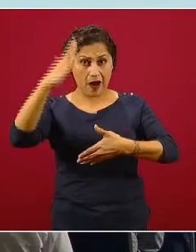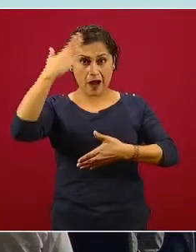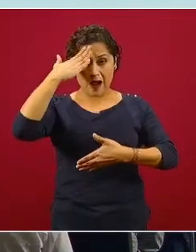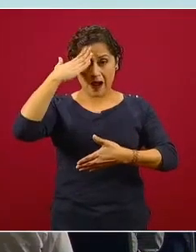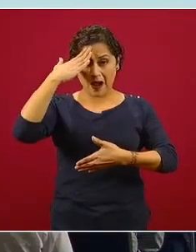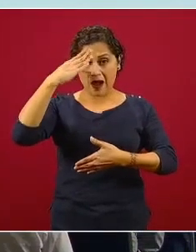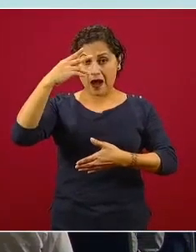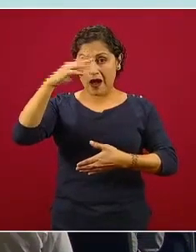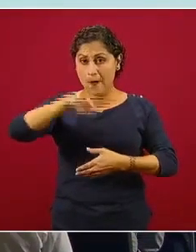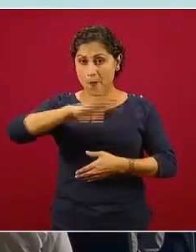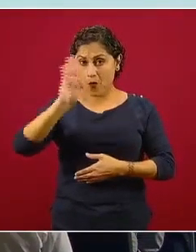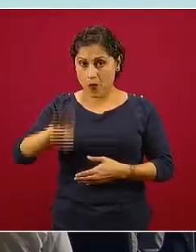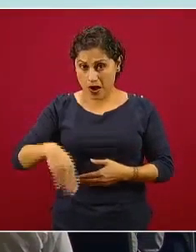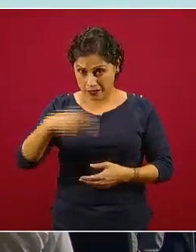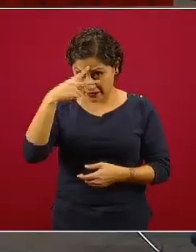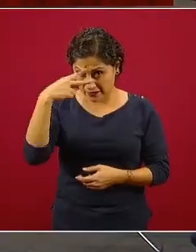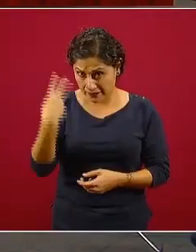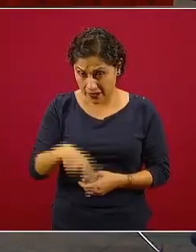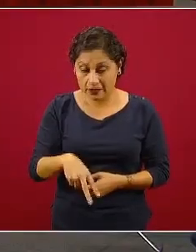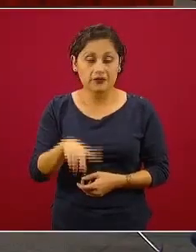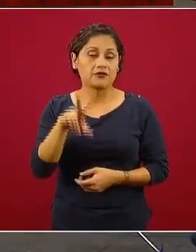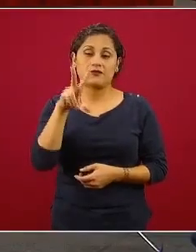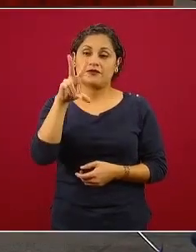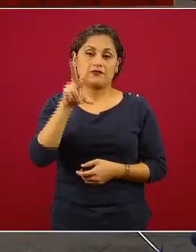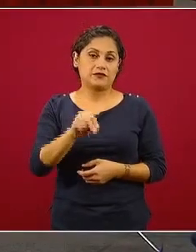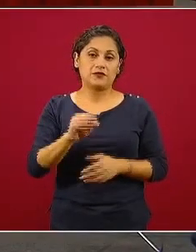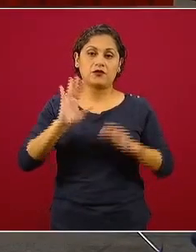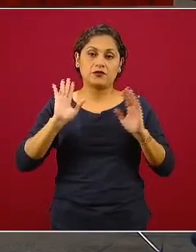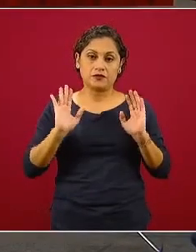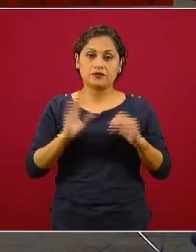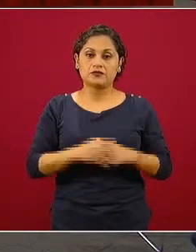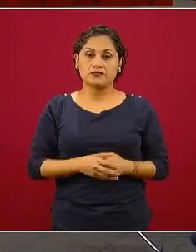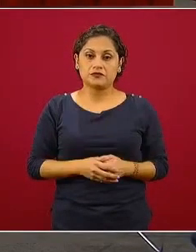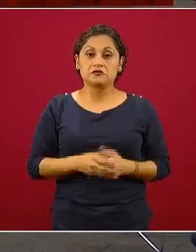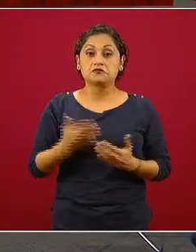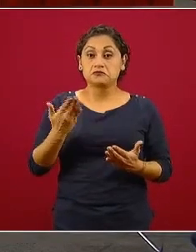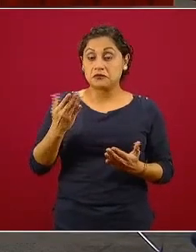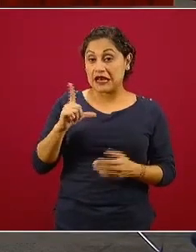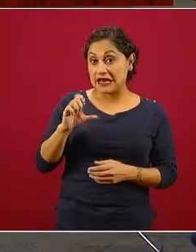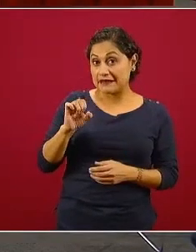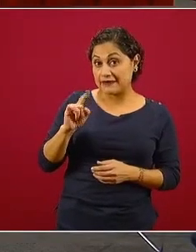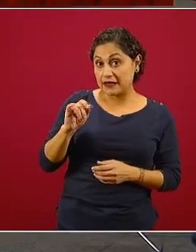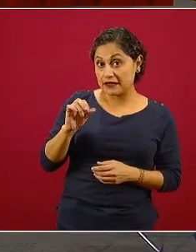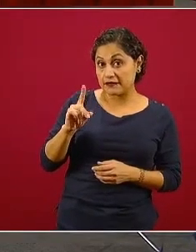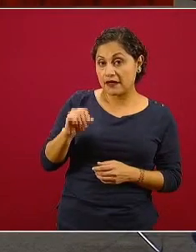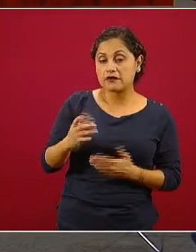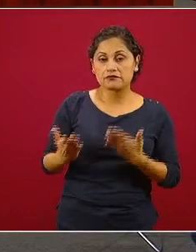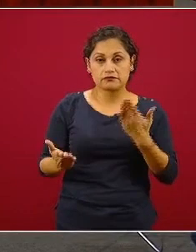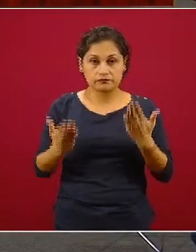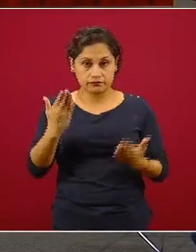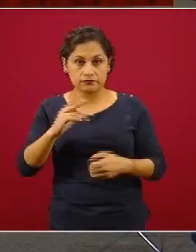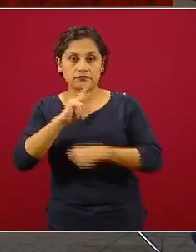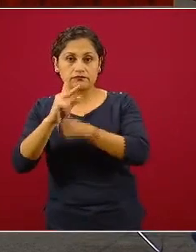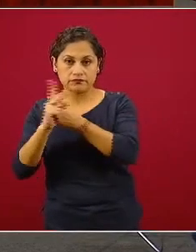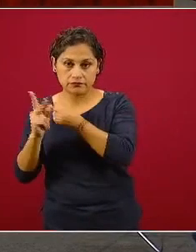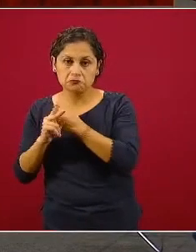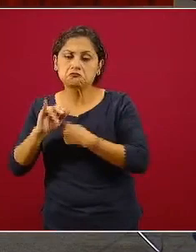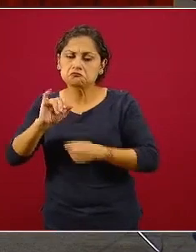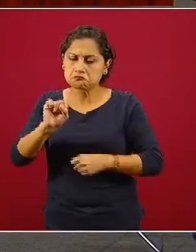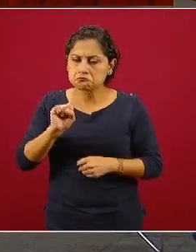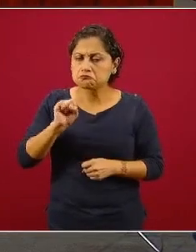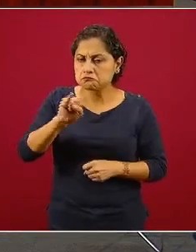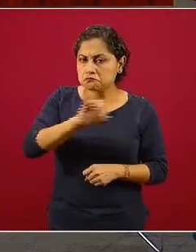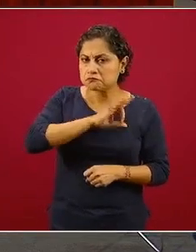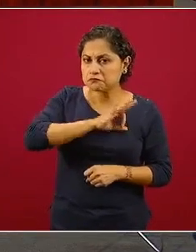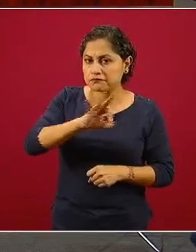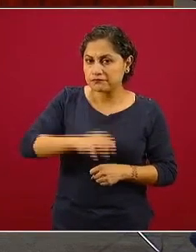una medida que sí permite una comparación más apropiada entre países. Entonces, esa es la